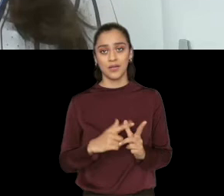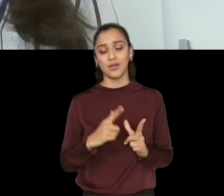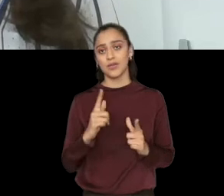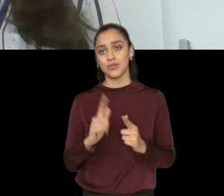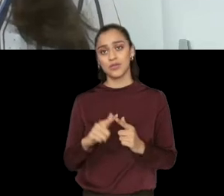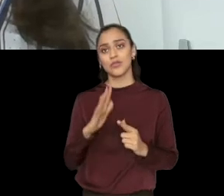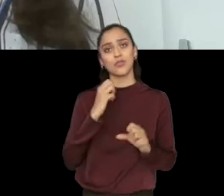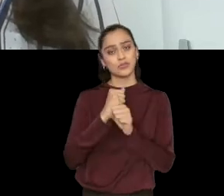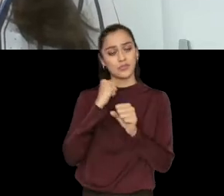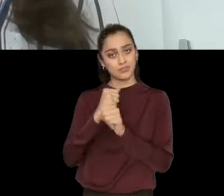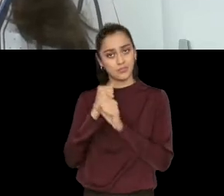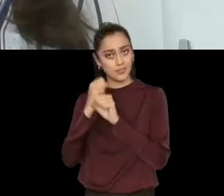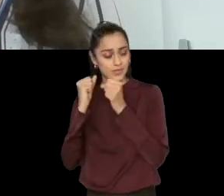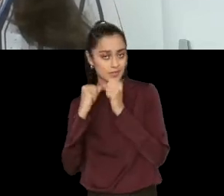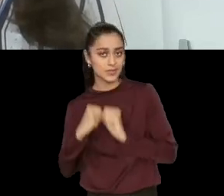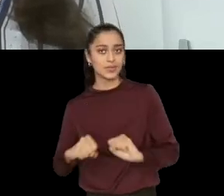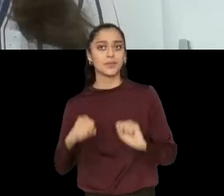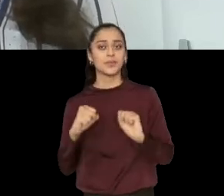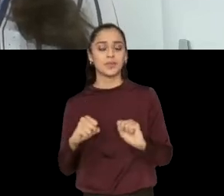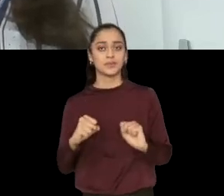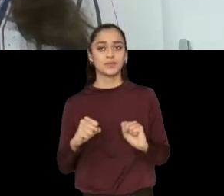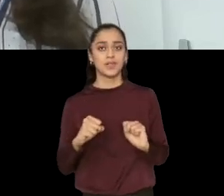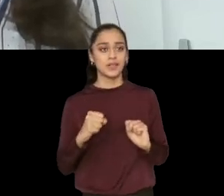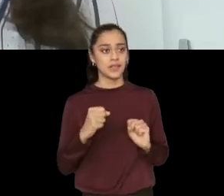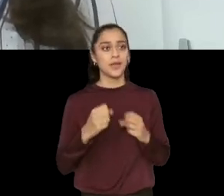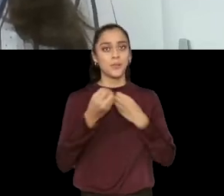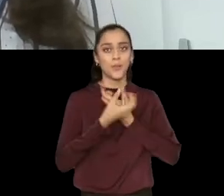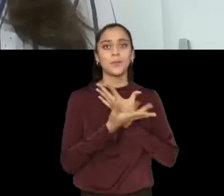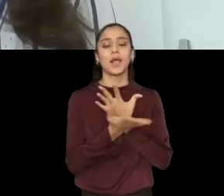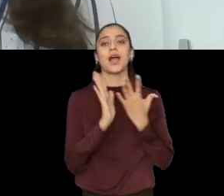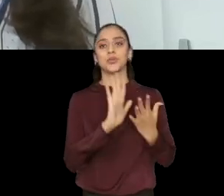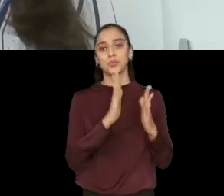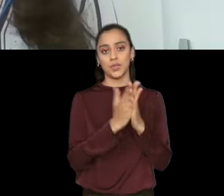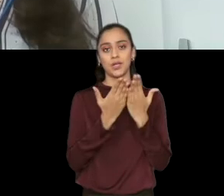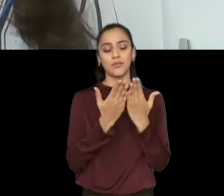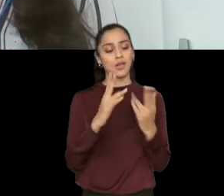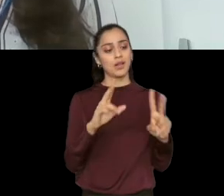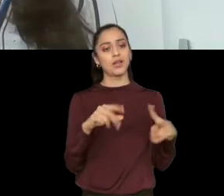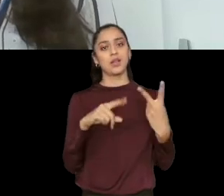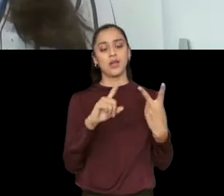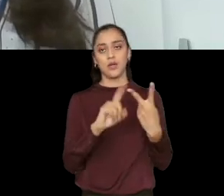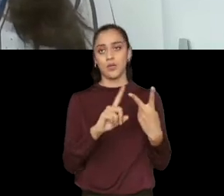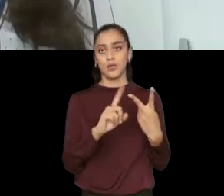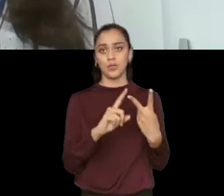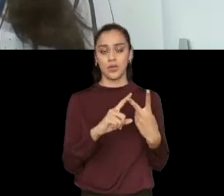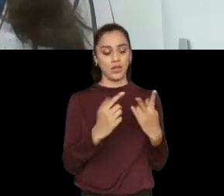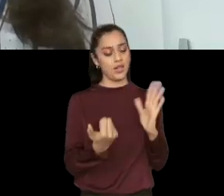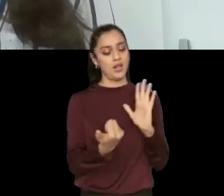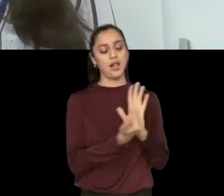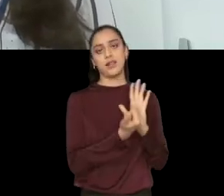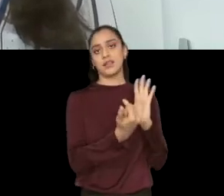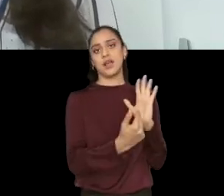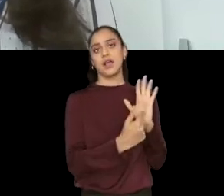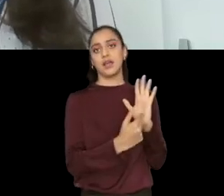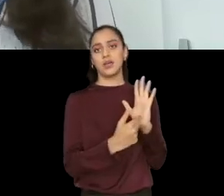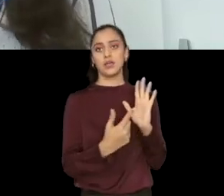una autogestión tuya de poder tener y publicar tu libro. Y en el segundo libro que tiene el sello